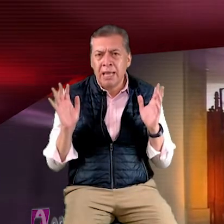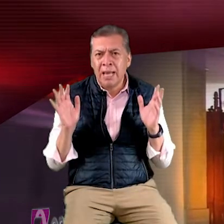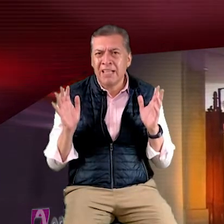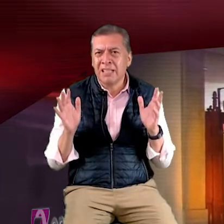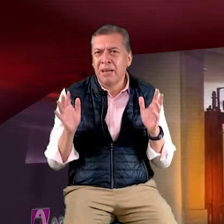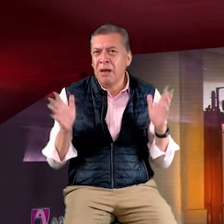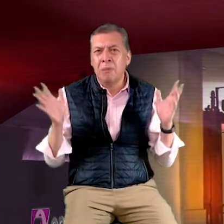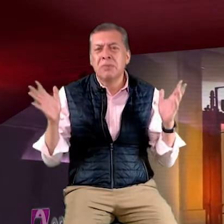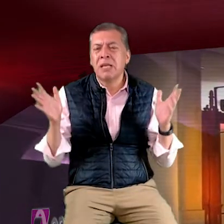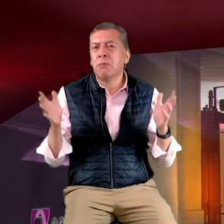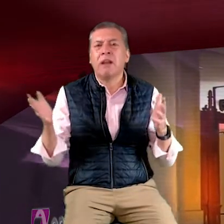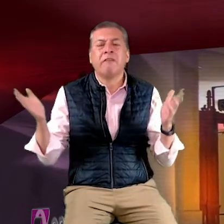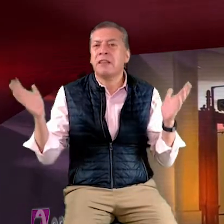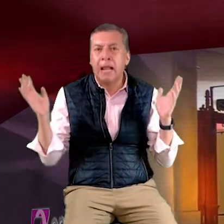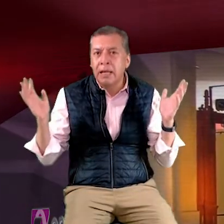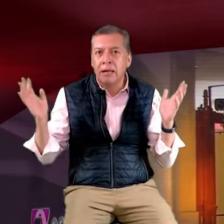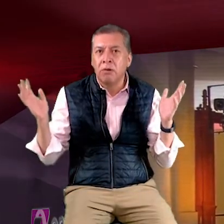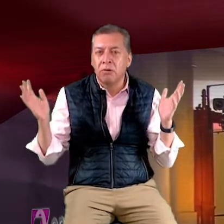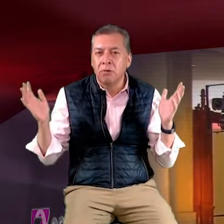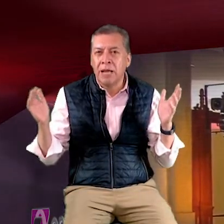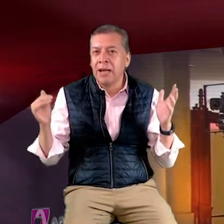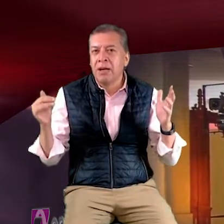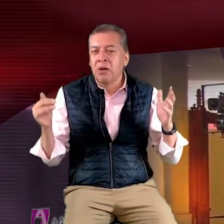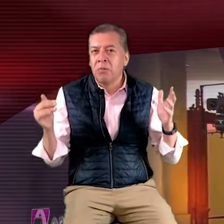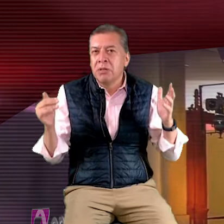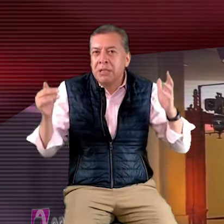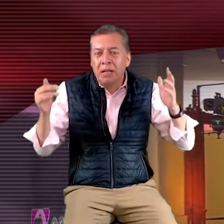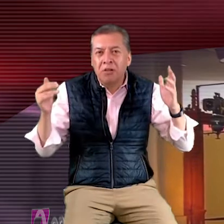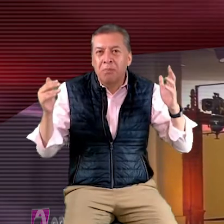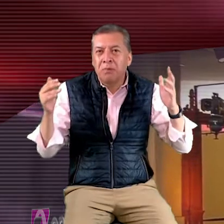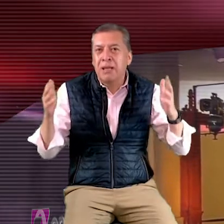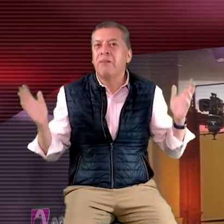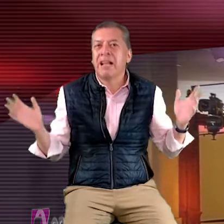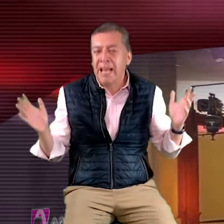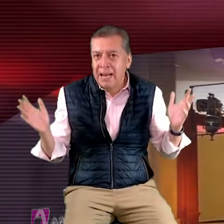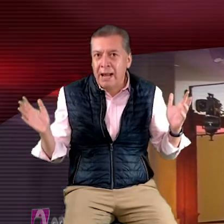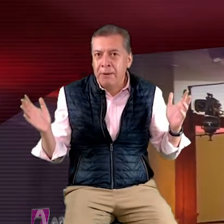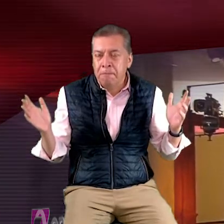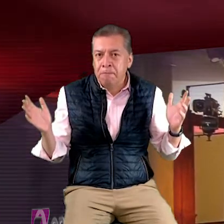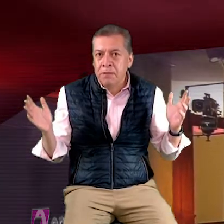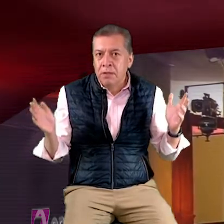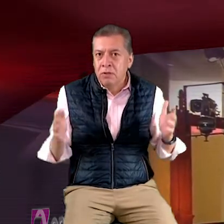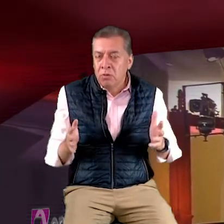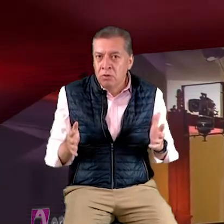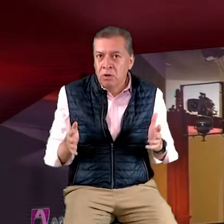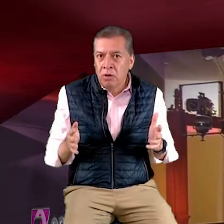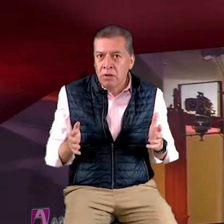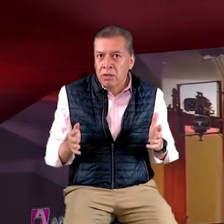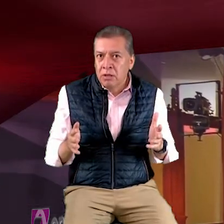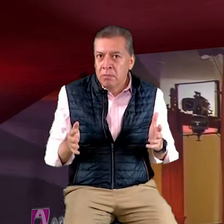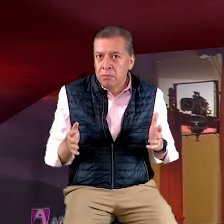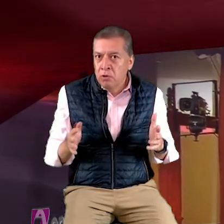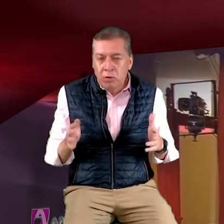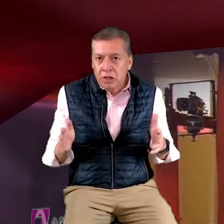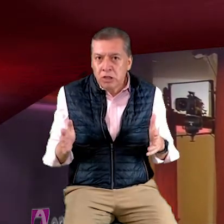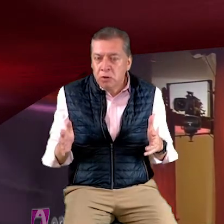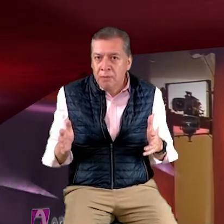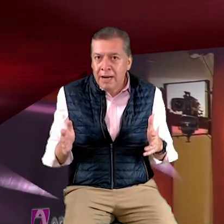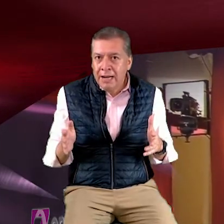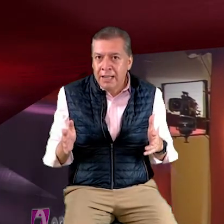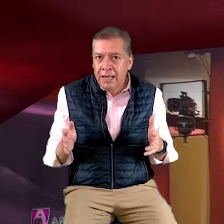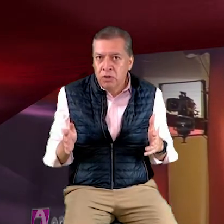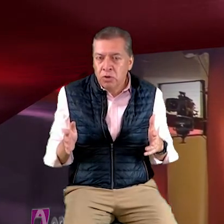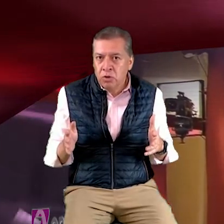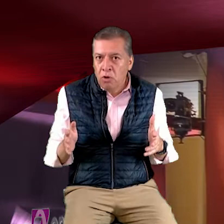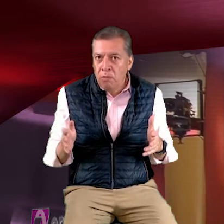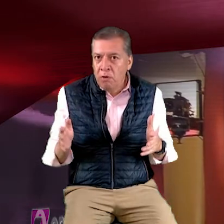de entrada es que bueno pues es por el fentanilo o sea como diciendo pues ni que fuera tan grave segundo no quiso